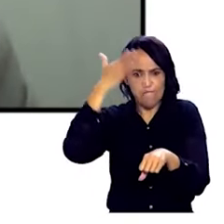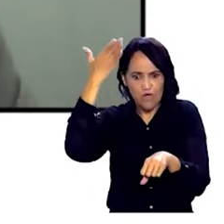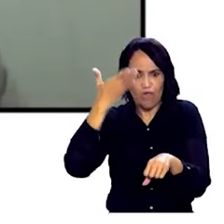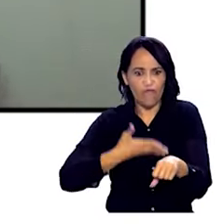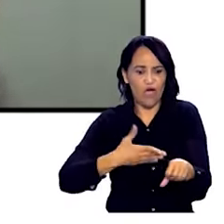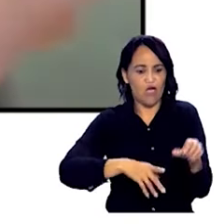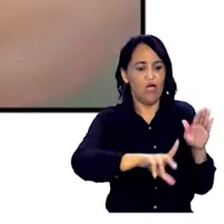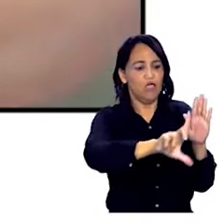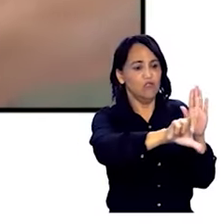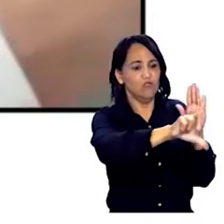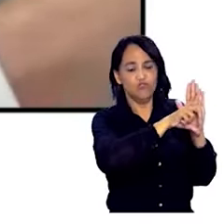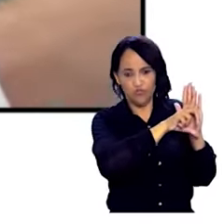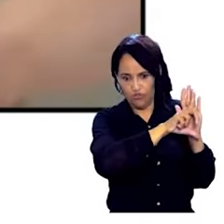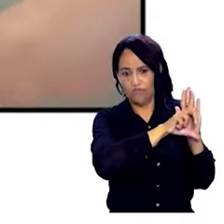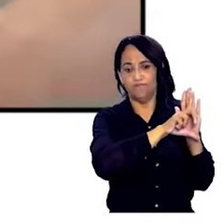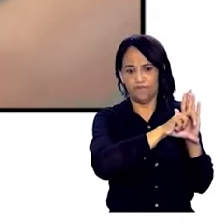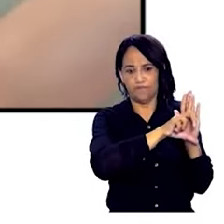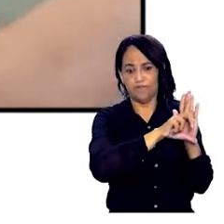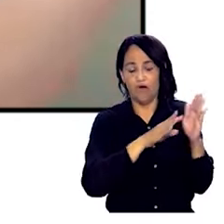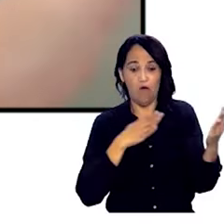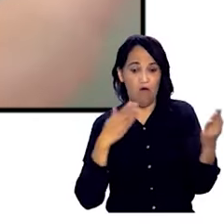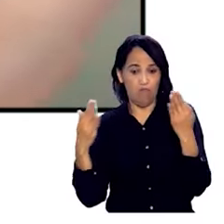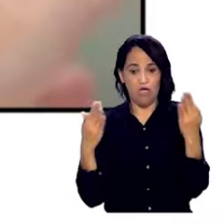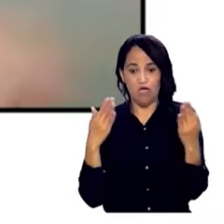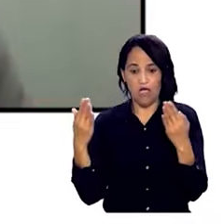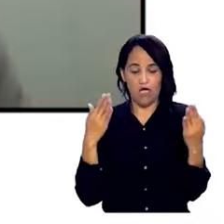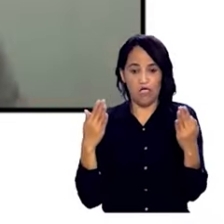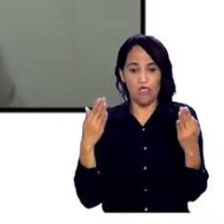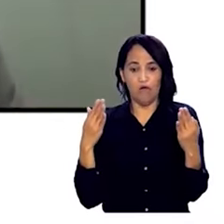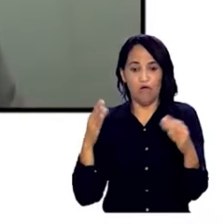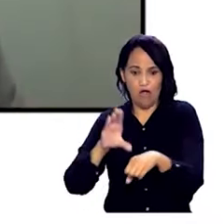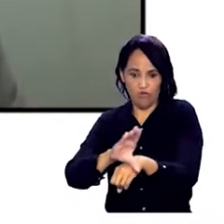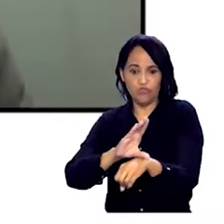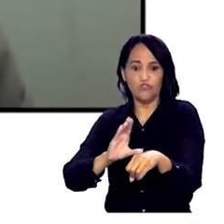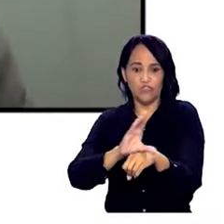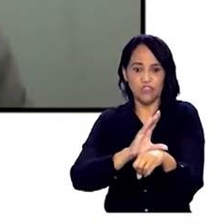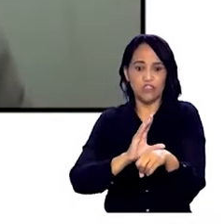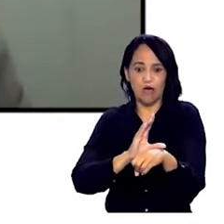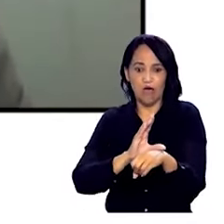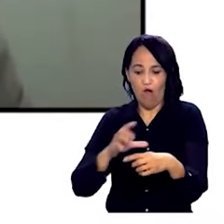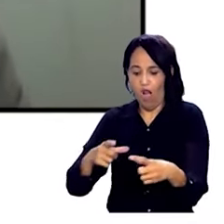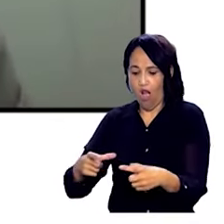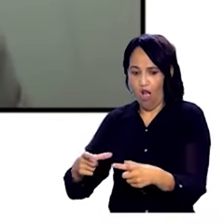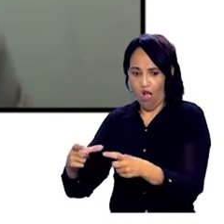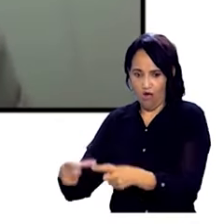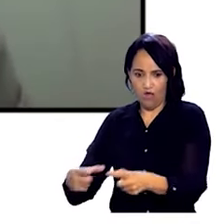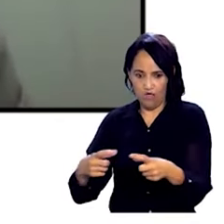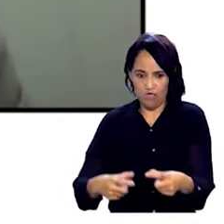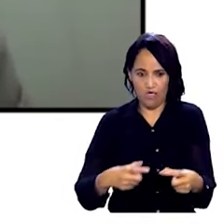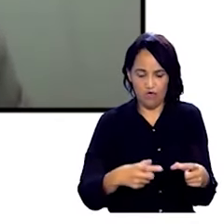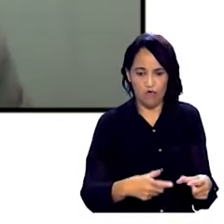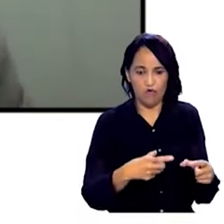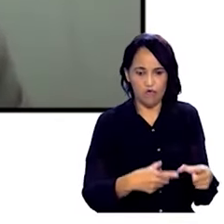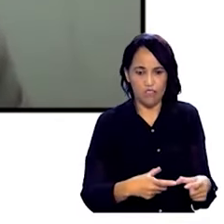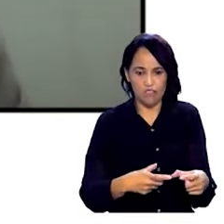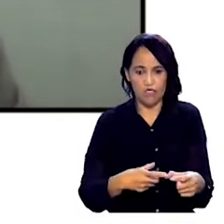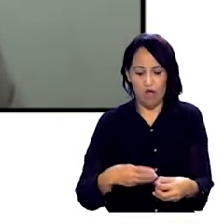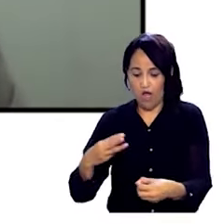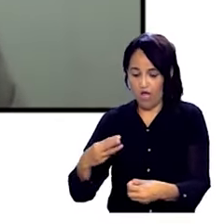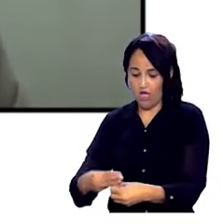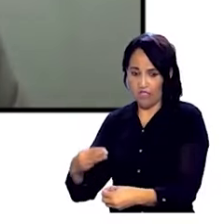Nacional cada provincia tiene su constitución que a la corte suprema no interesa Y tiene la última palabra para interpretar lees